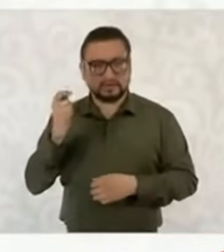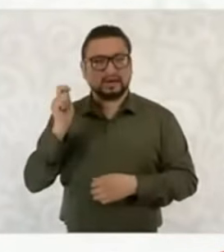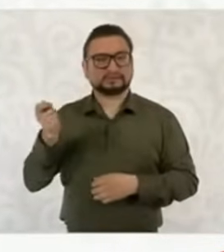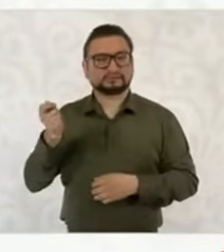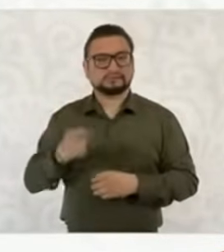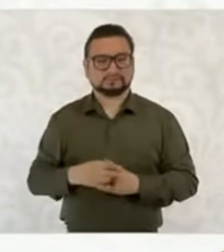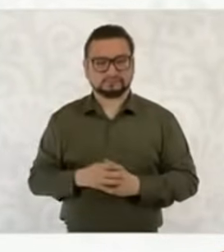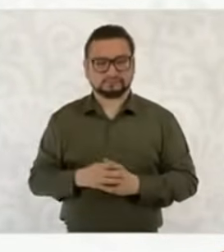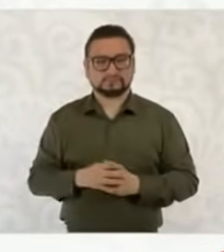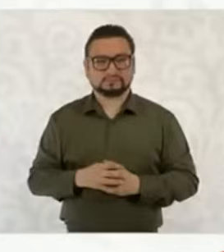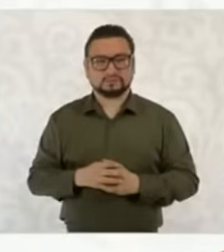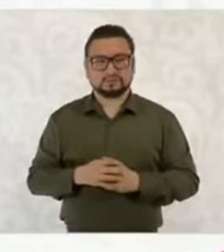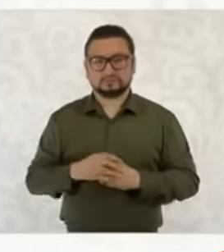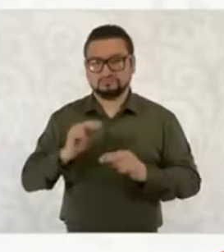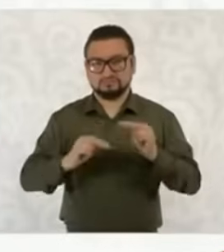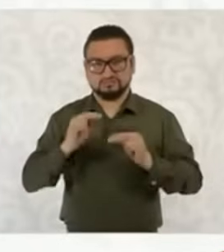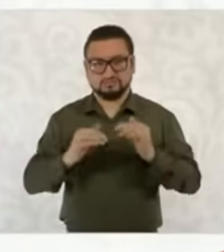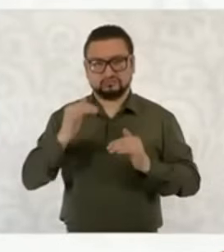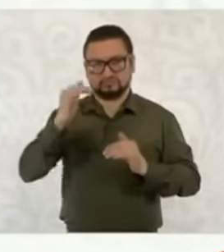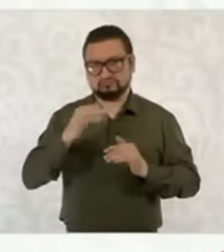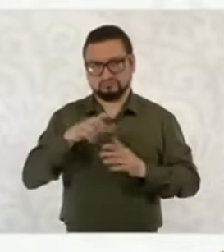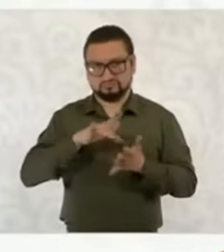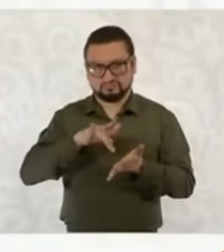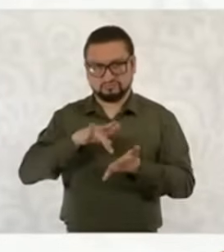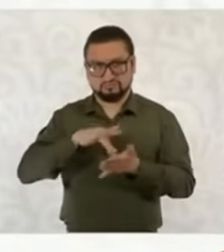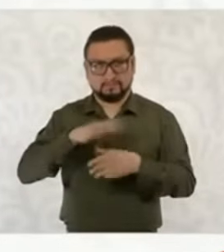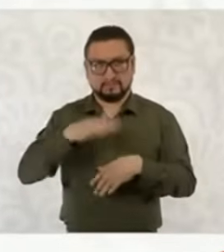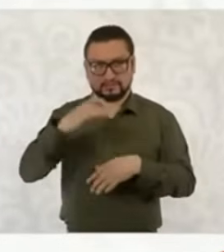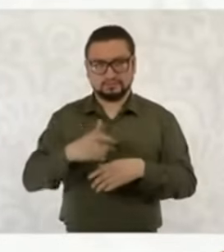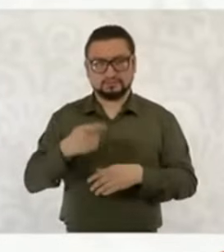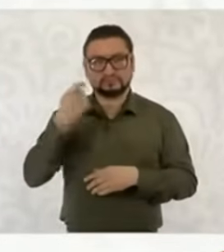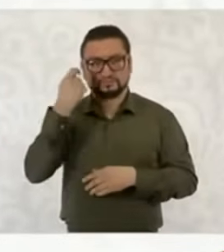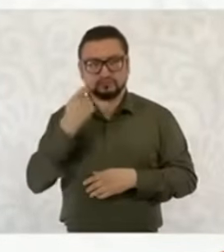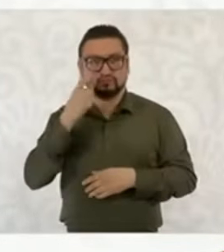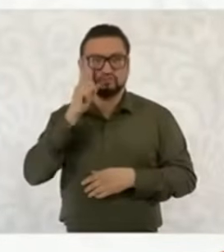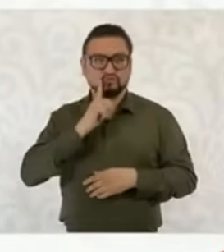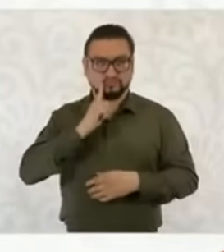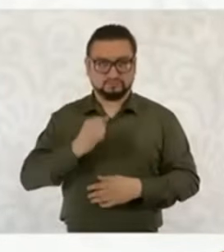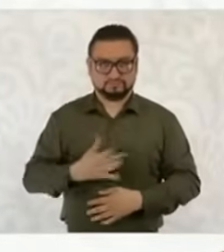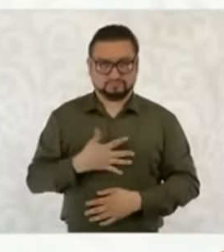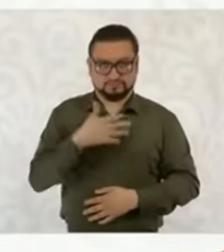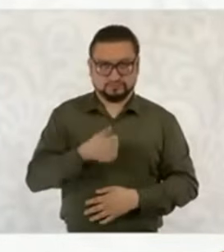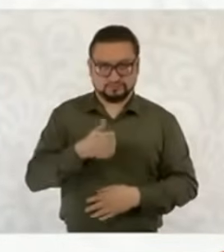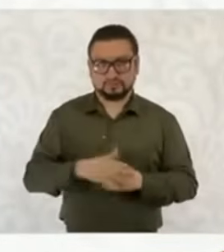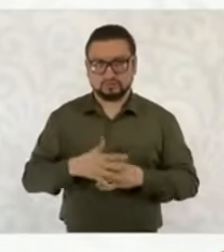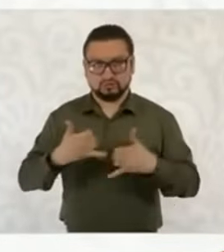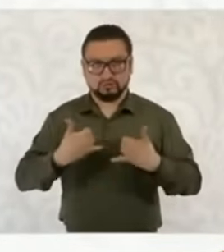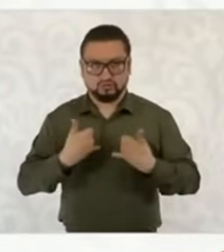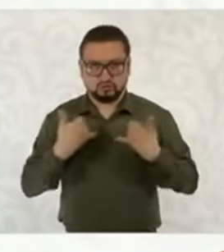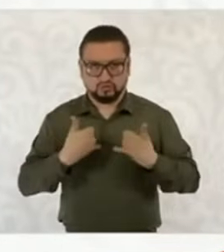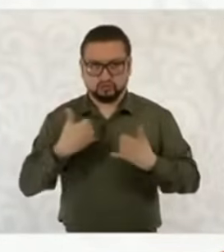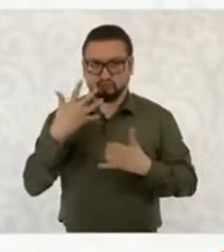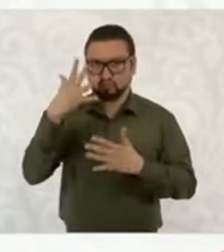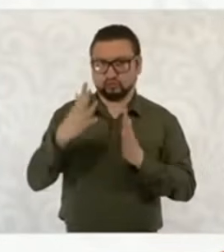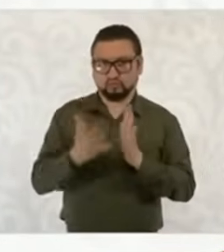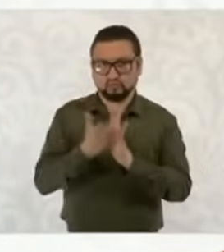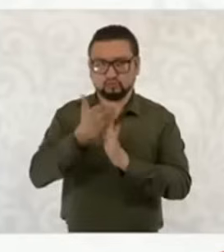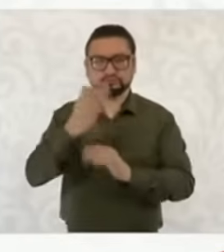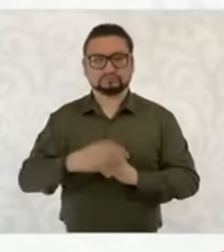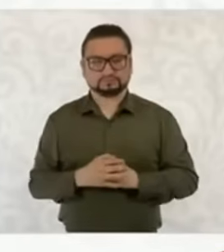mayor proporción de la inversión social, la pensión para mujeres bienestar, jóvenes construyendo el